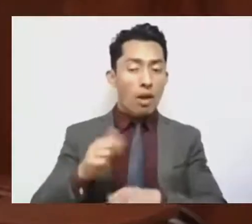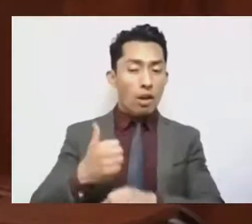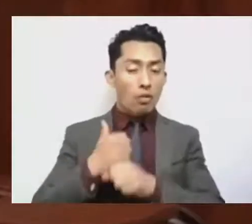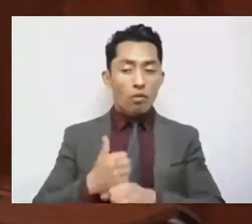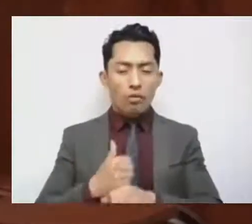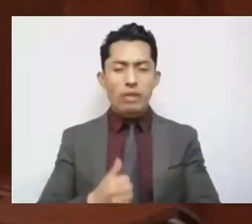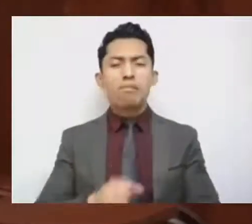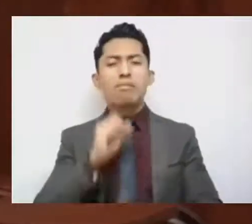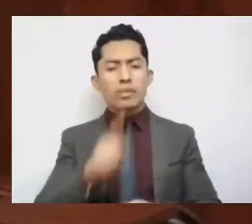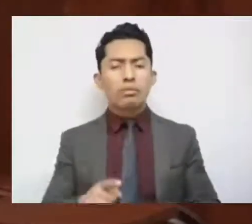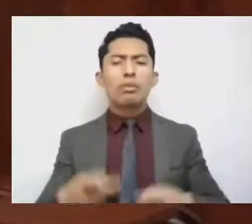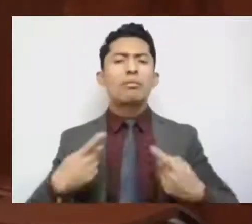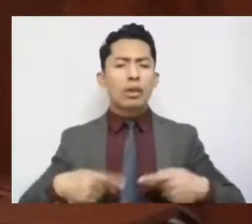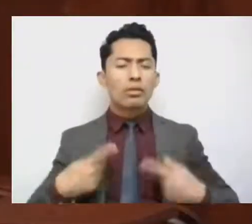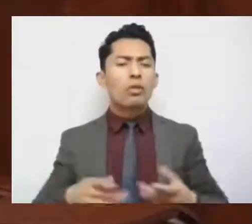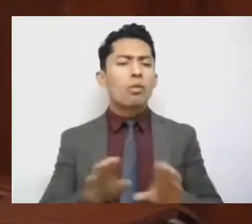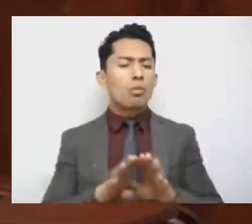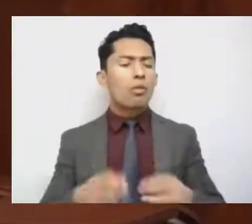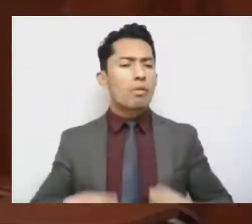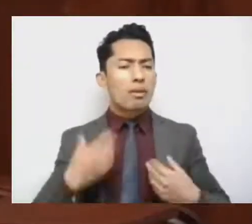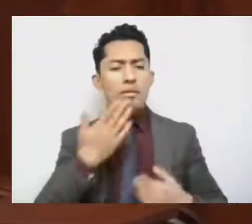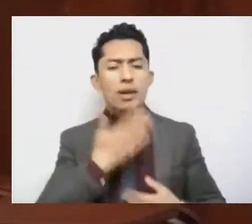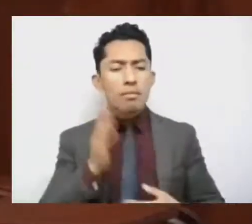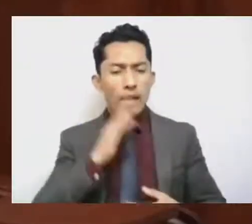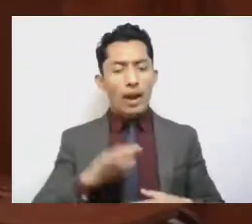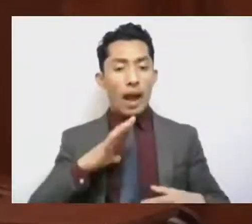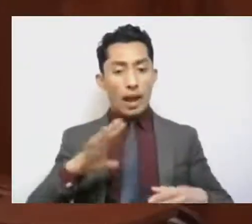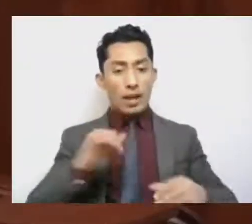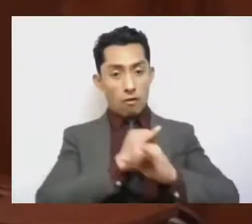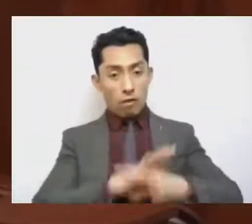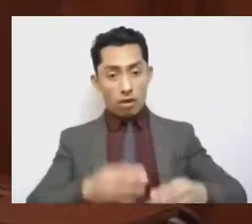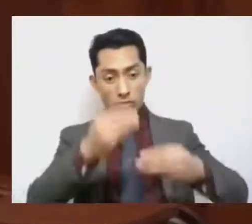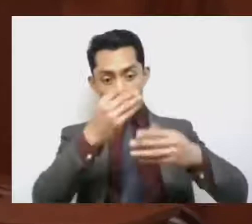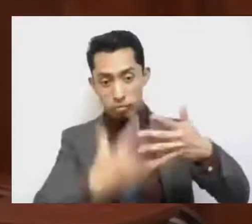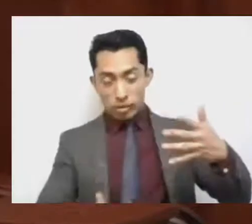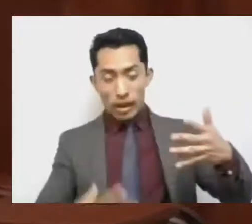la atención. La base de datos correspondiente